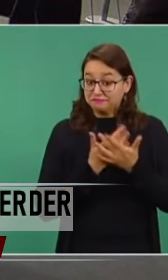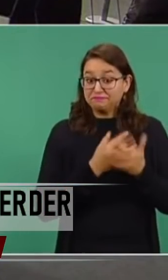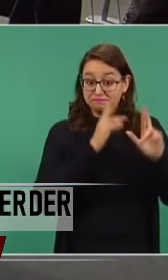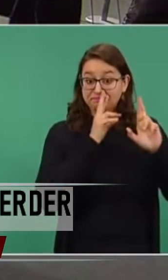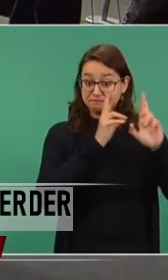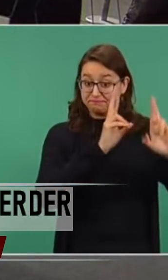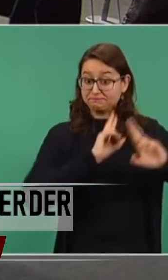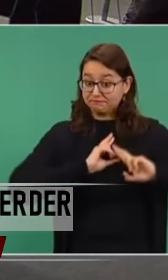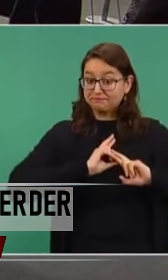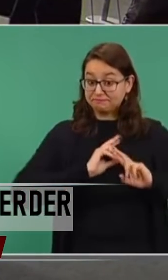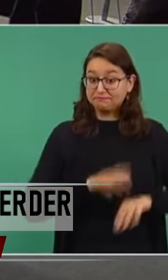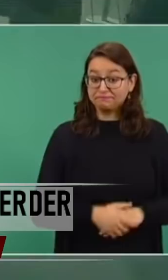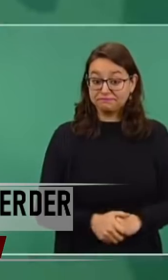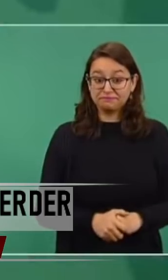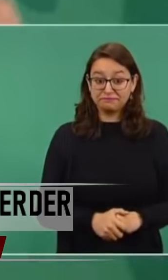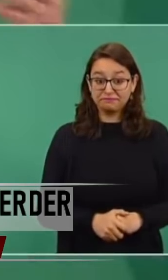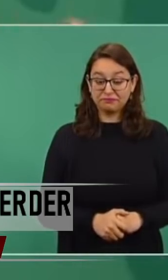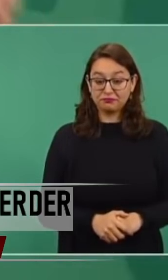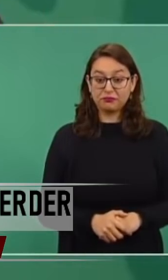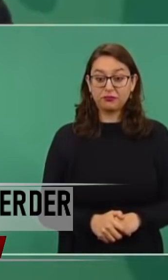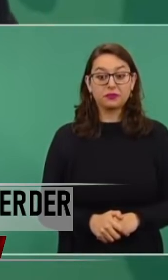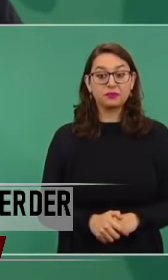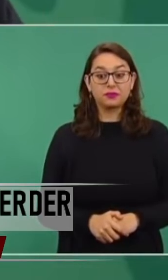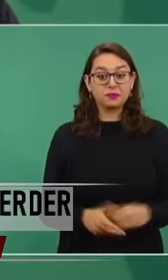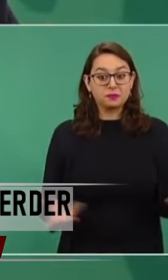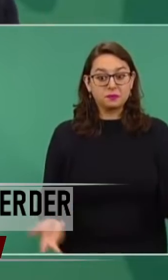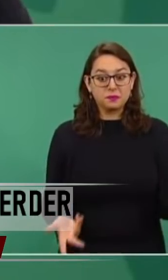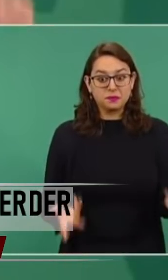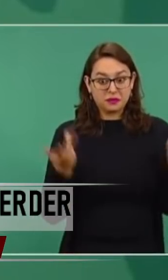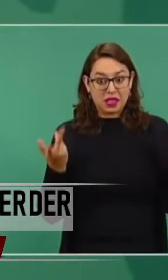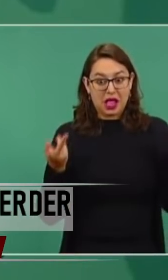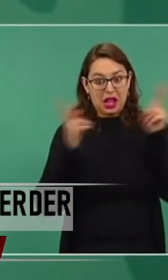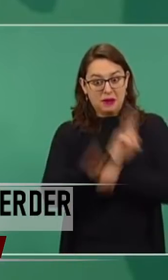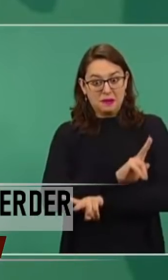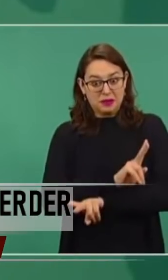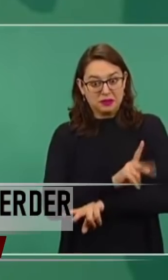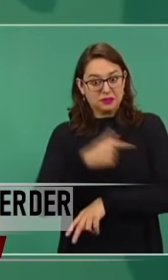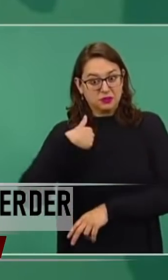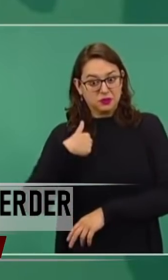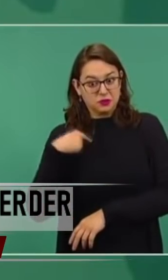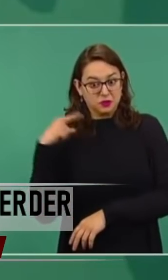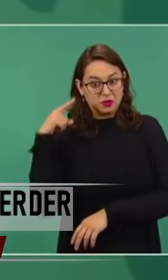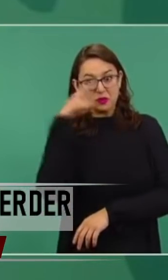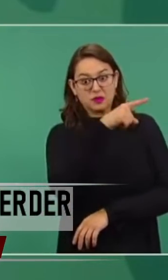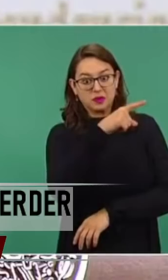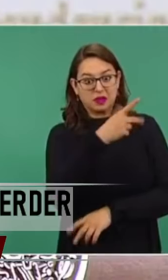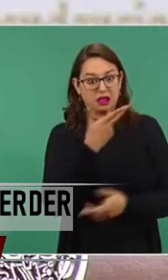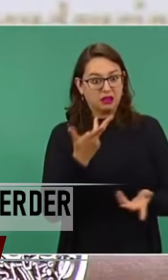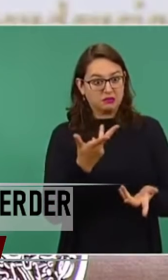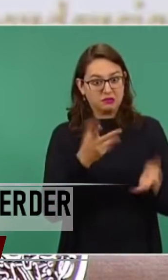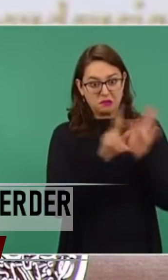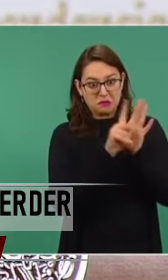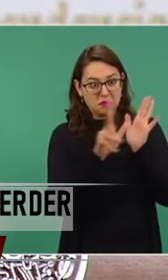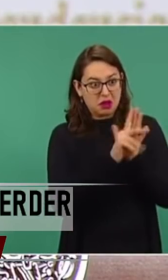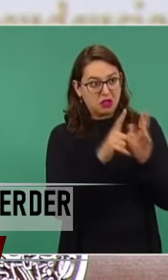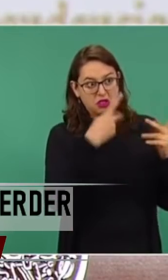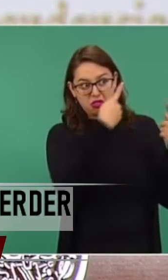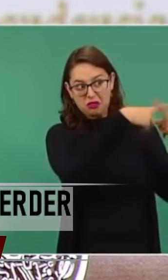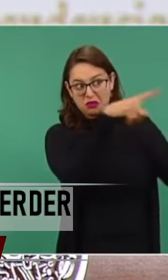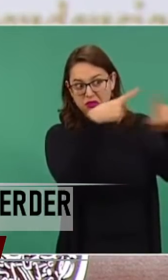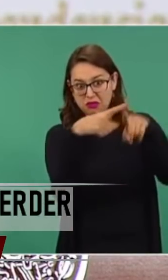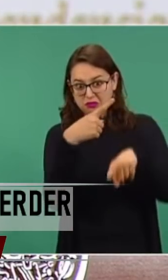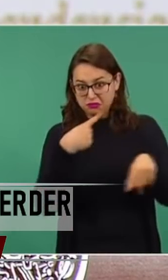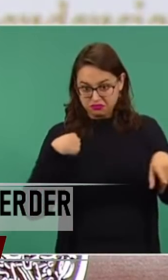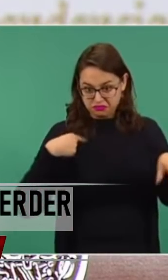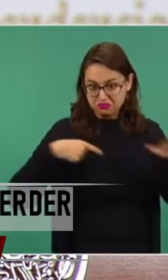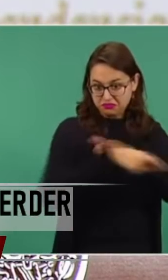nosotros no vamos allá a darle dinero al Washington Post o al New York Times